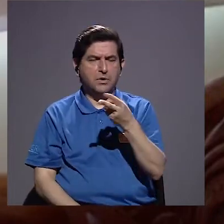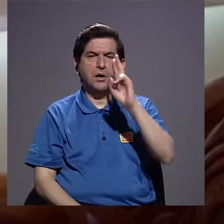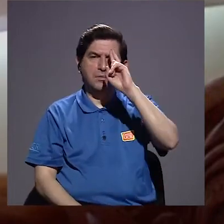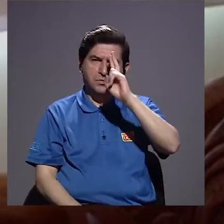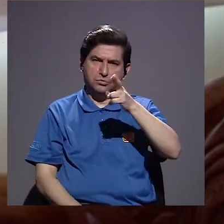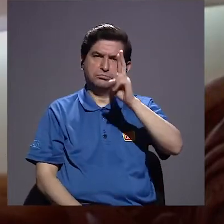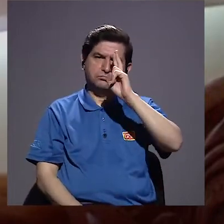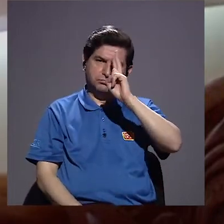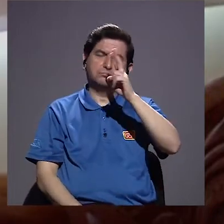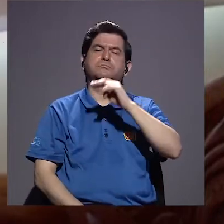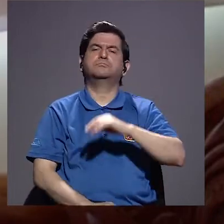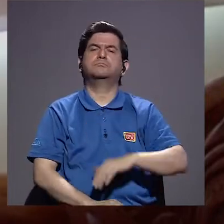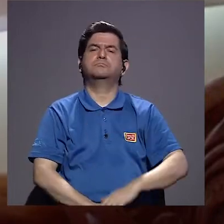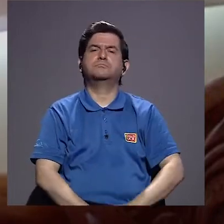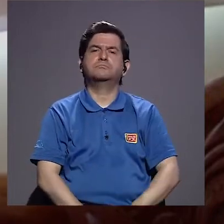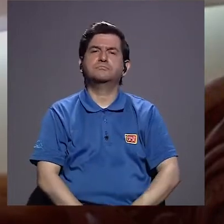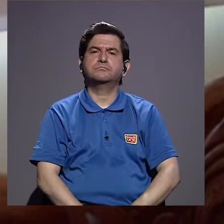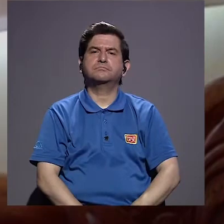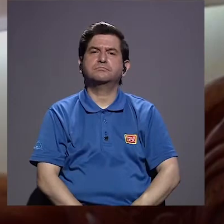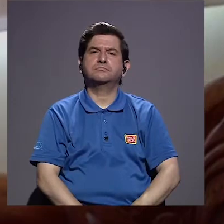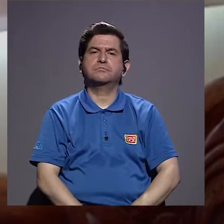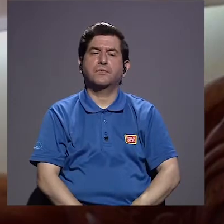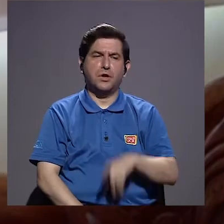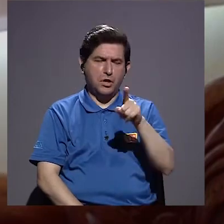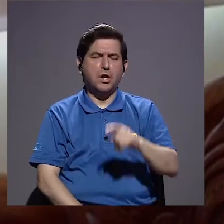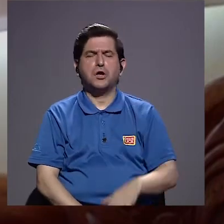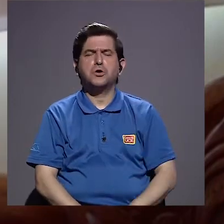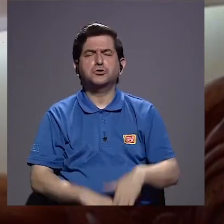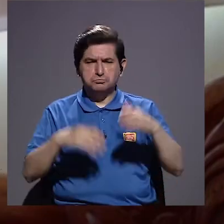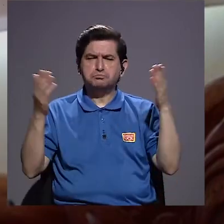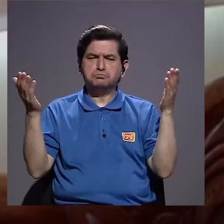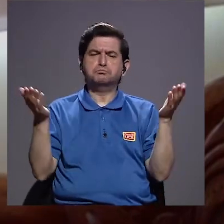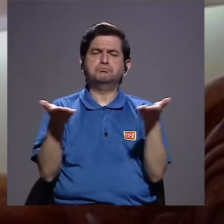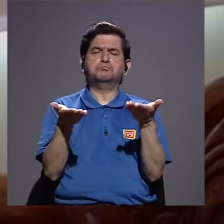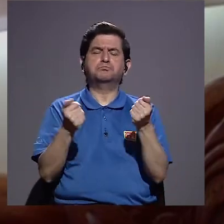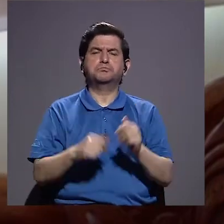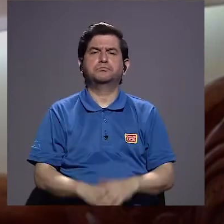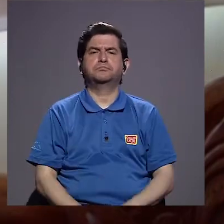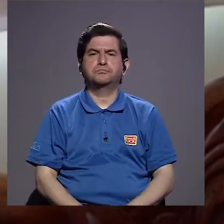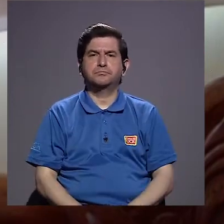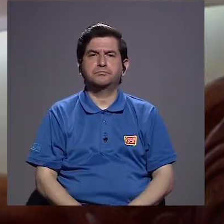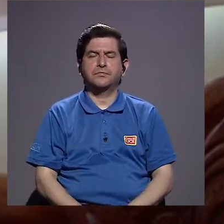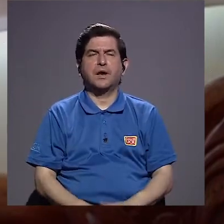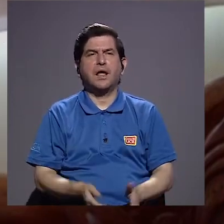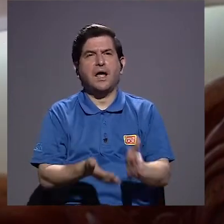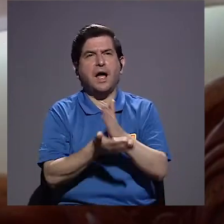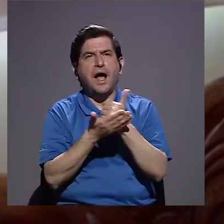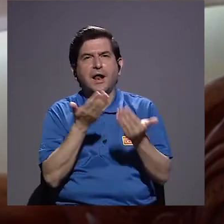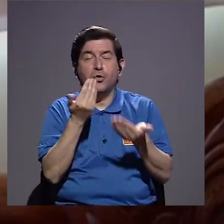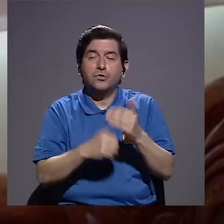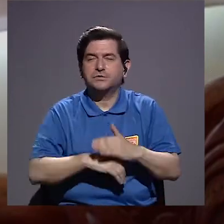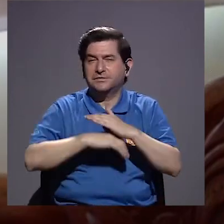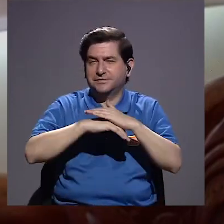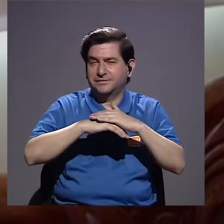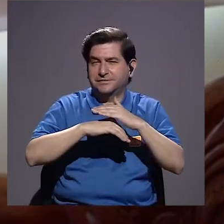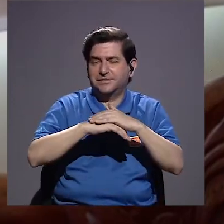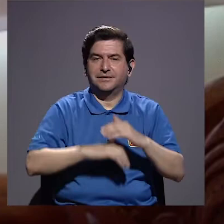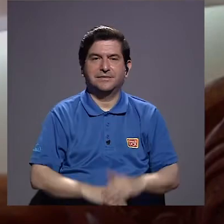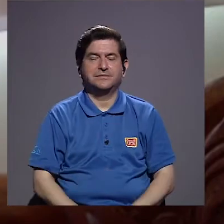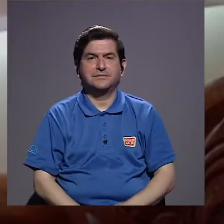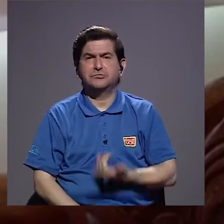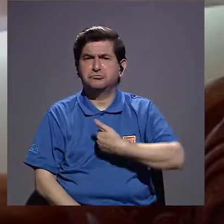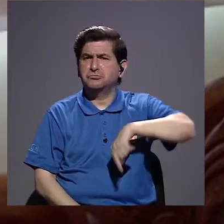muy respetuosos y fueron muy cálidos, cariñosos algunos incluso,